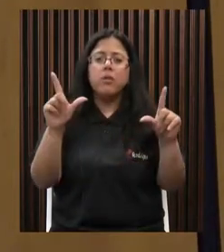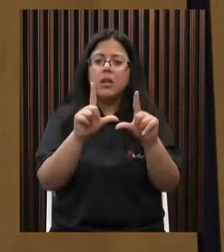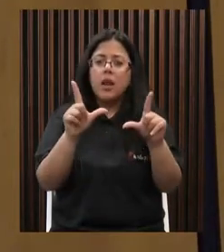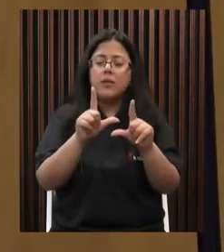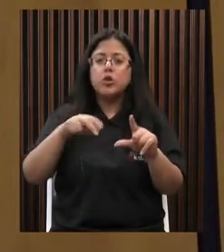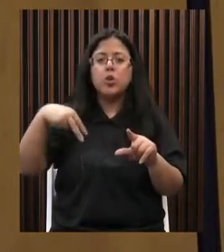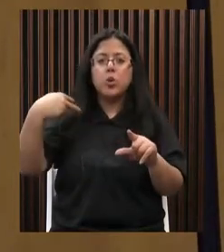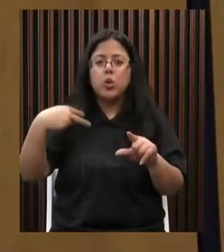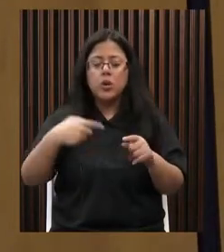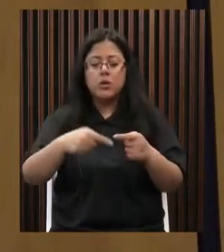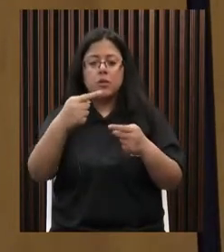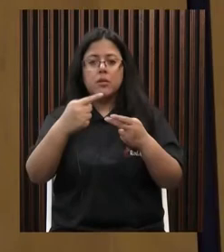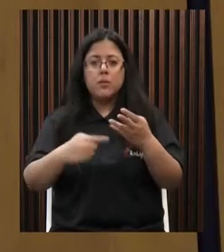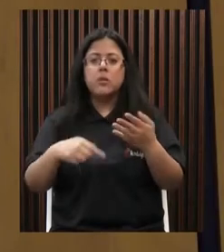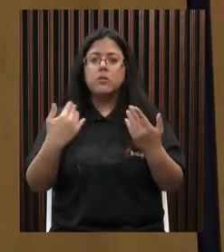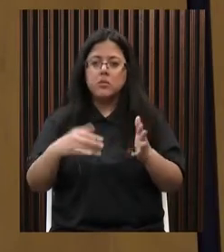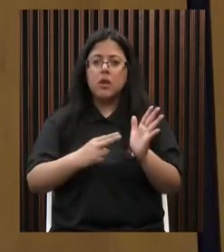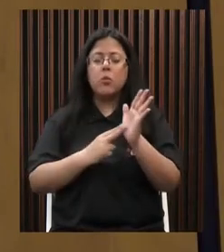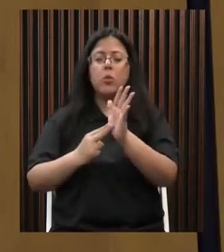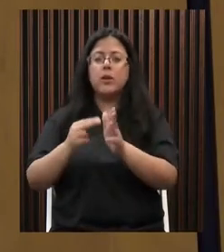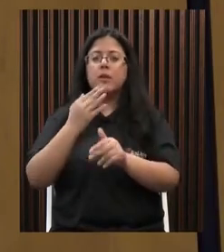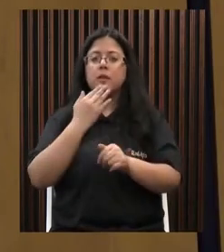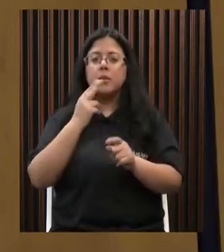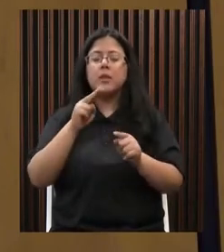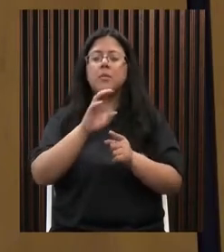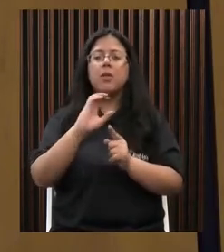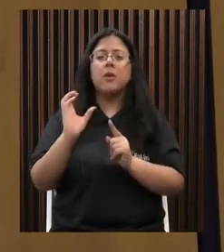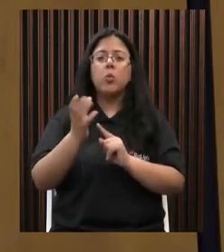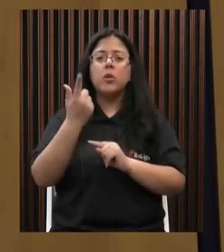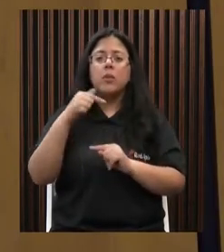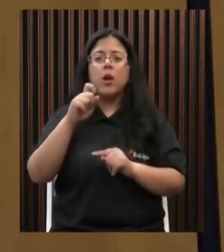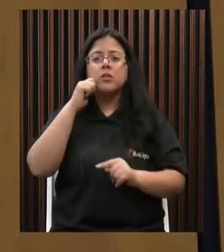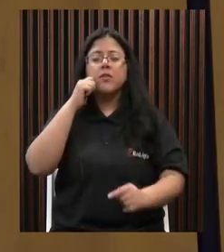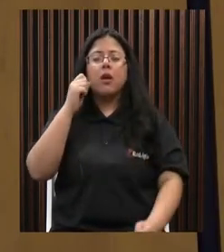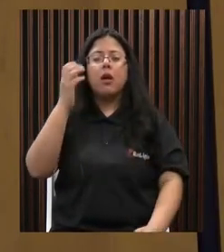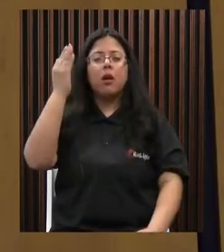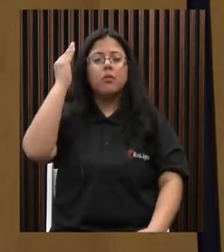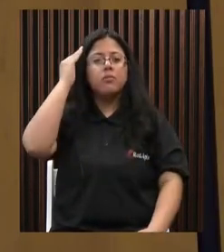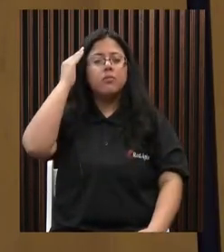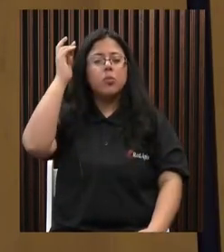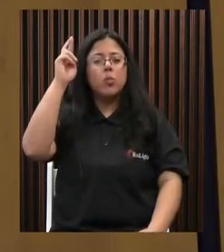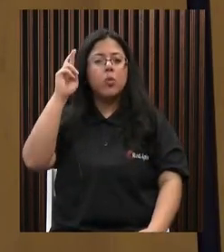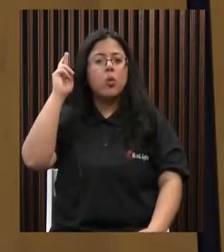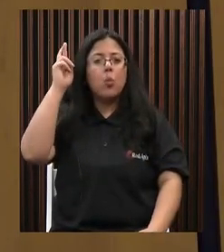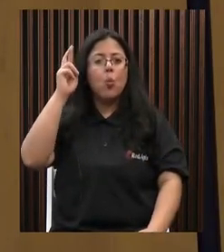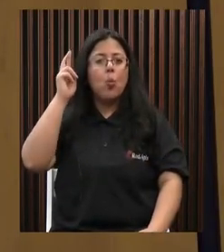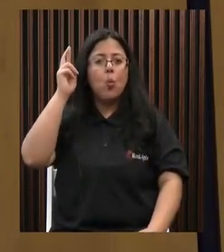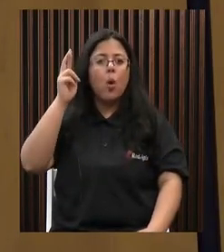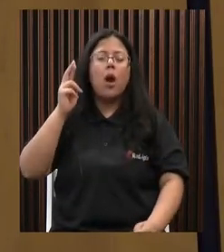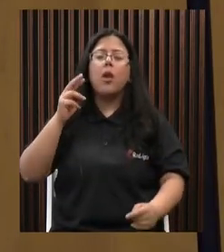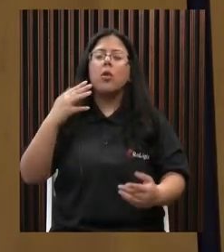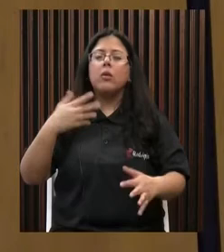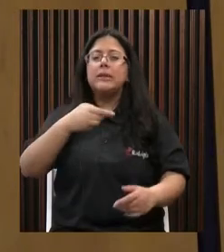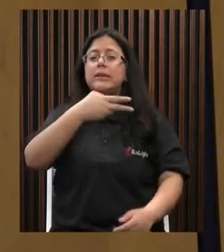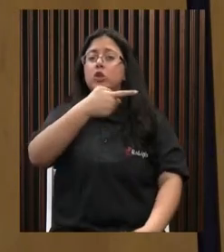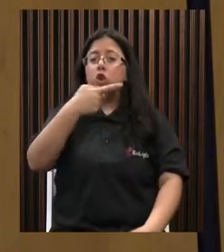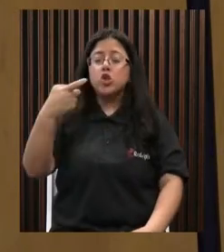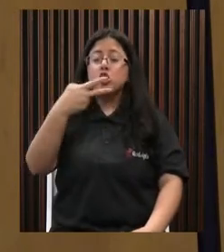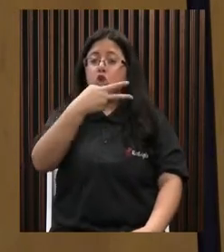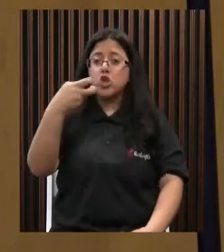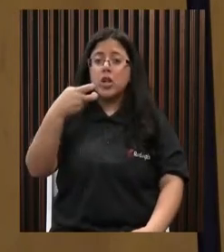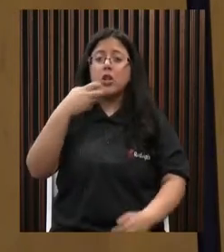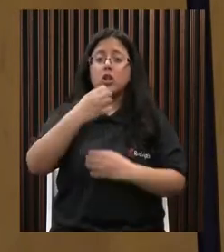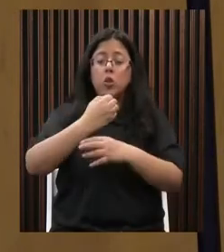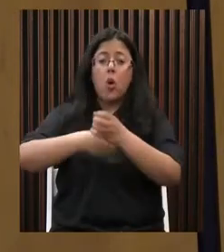una exhibición de una escultura que conmemoraba una masacre que había sucedido hace 200 años, y